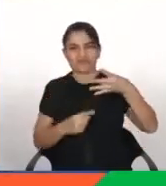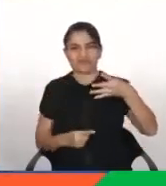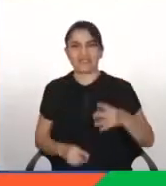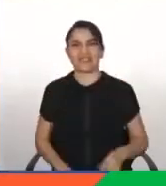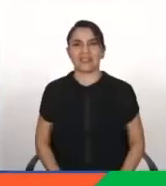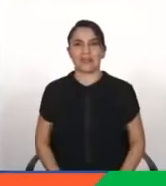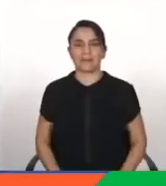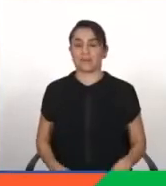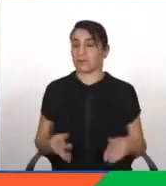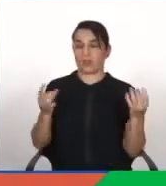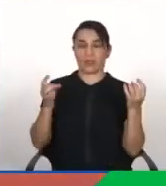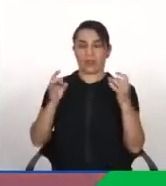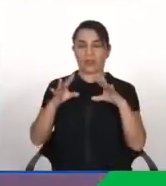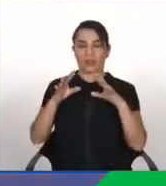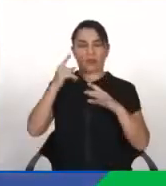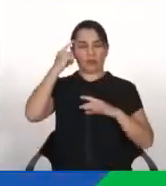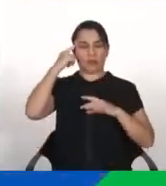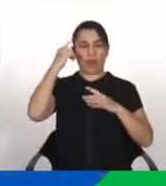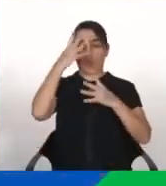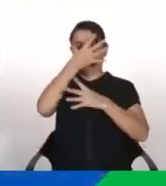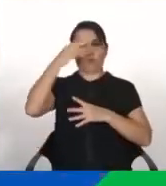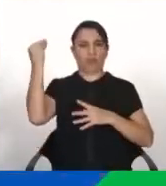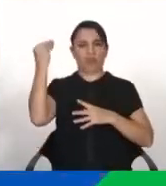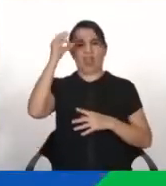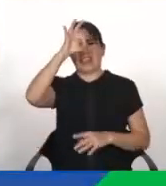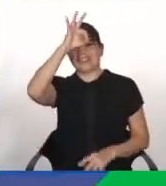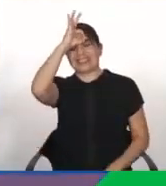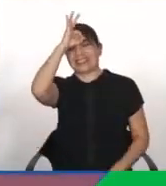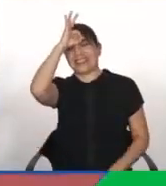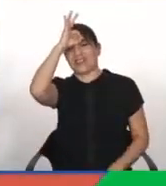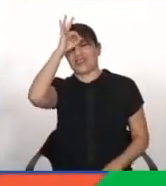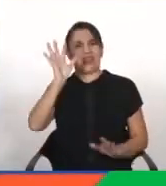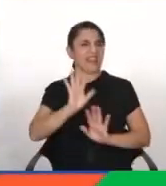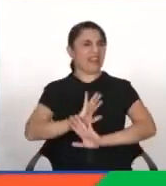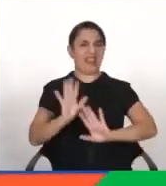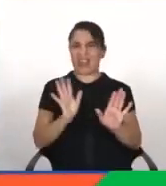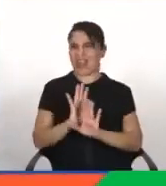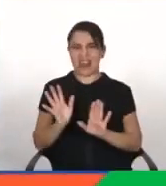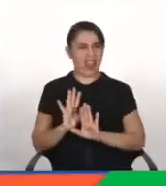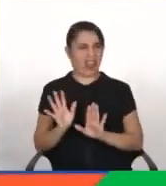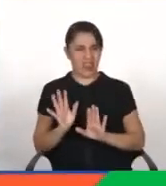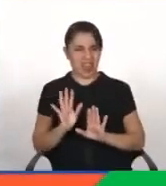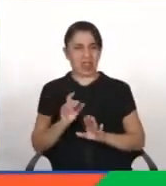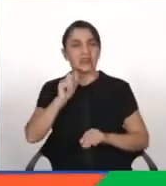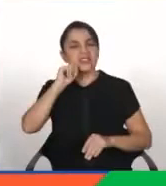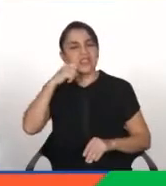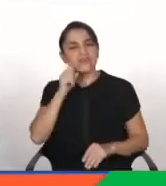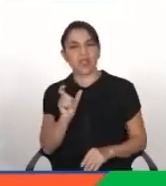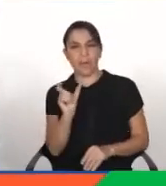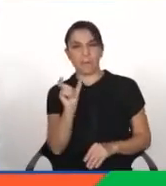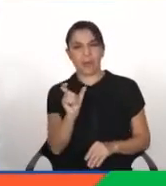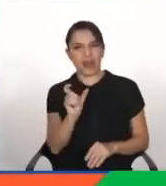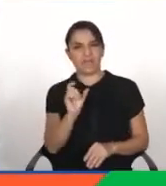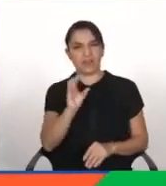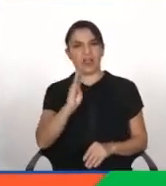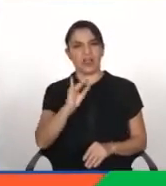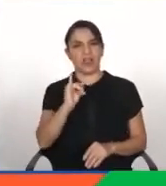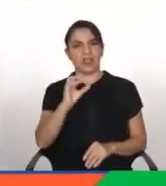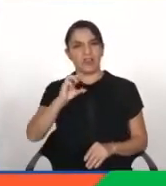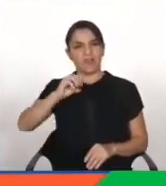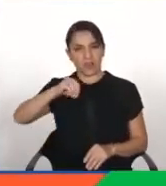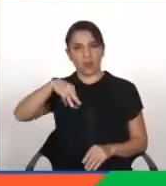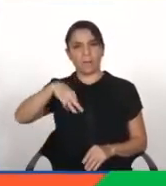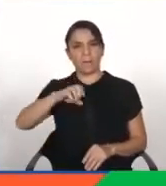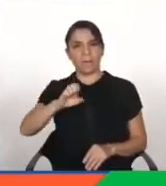se me viene un borrón de cerebro y automáticamente no sé nada de biología, así que te voy a preguntar, ¿qué es lo que es la biomedicina? Pues la biomedicina